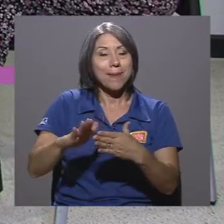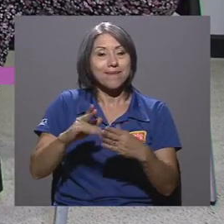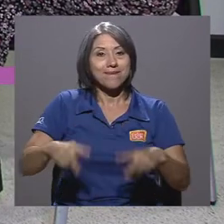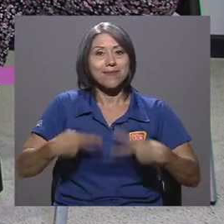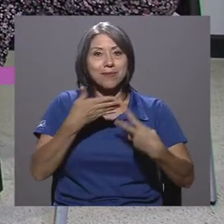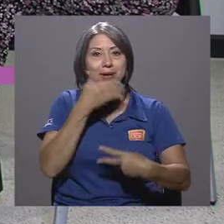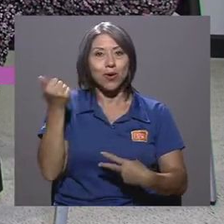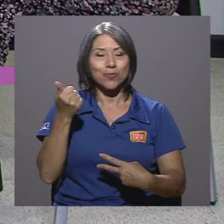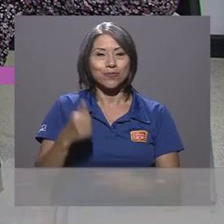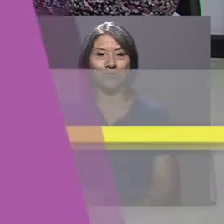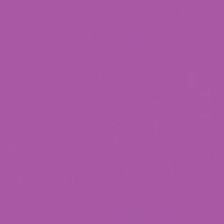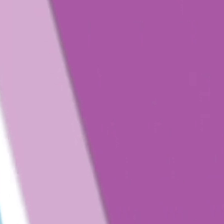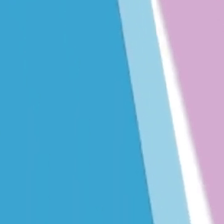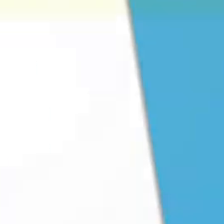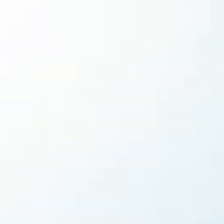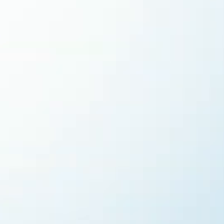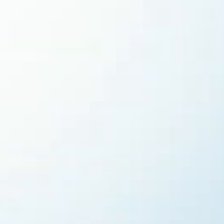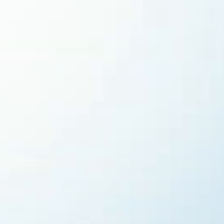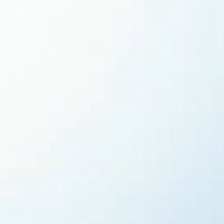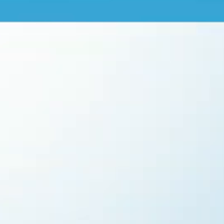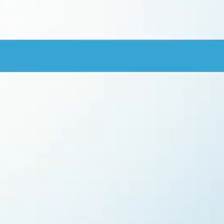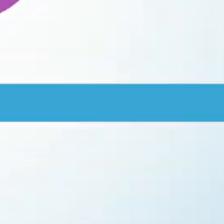Mejor, ya regresamos.